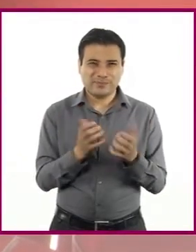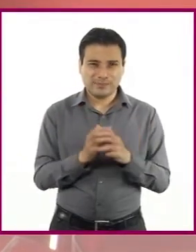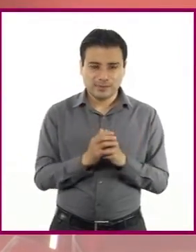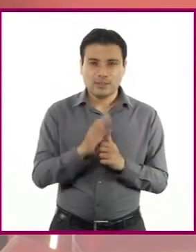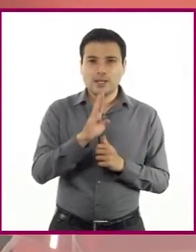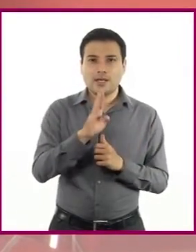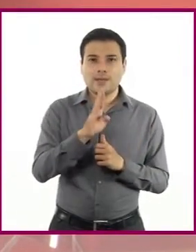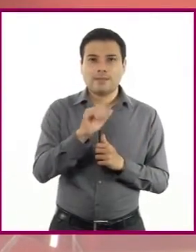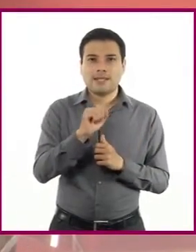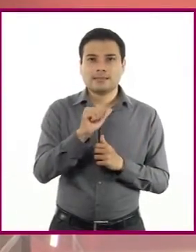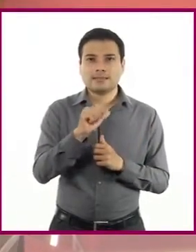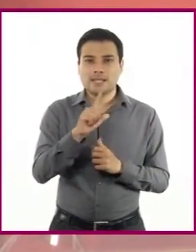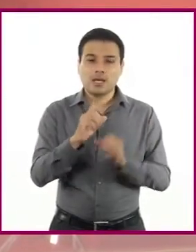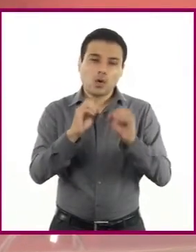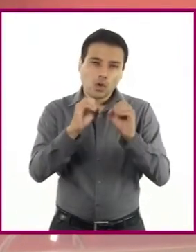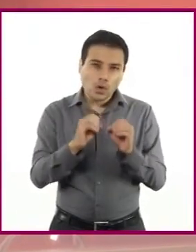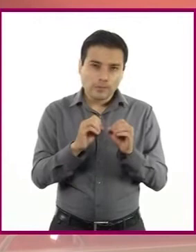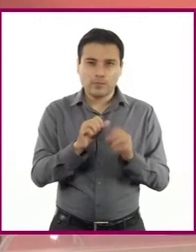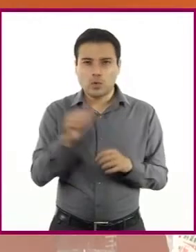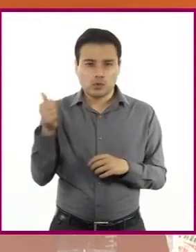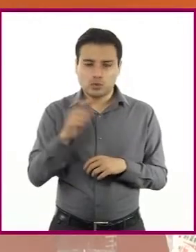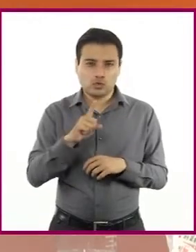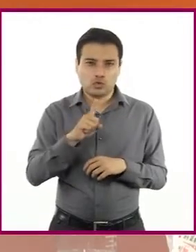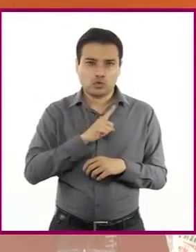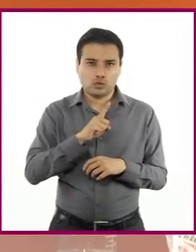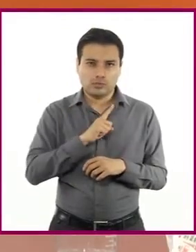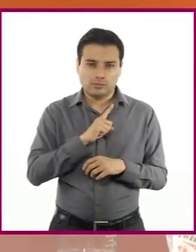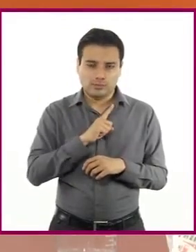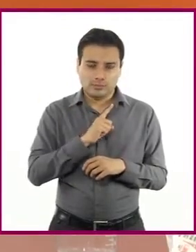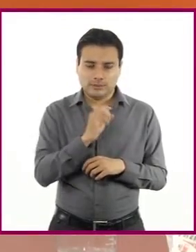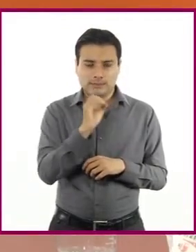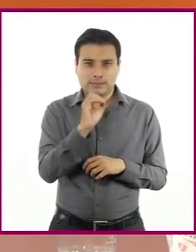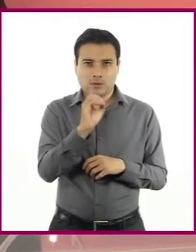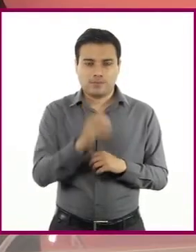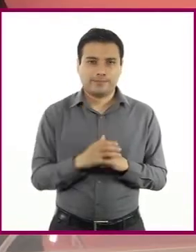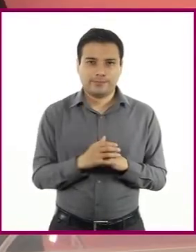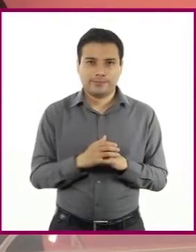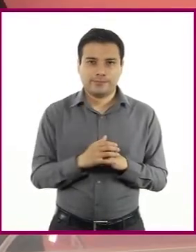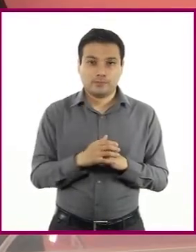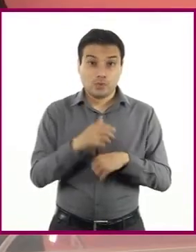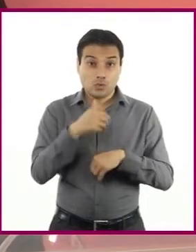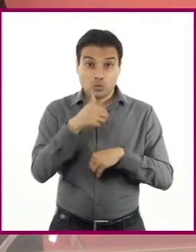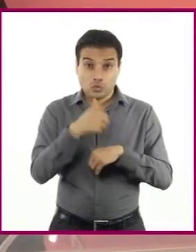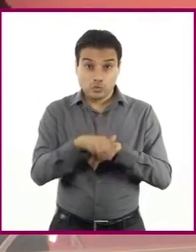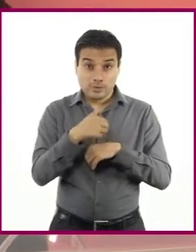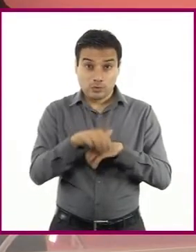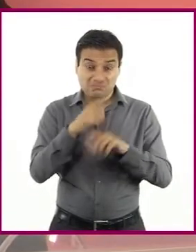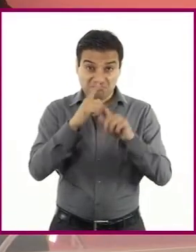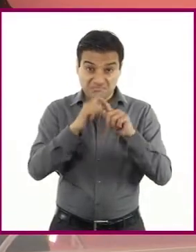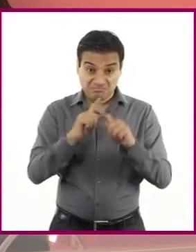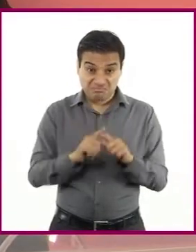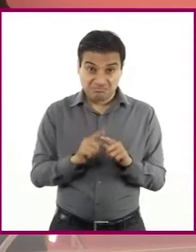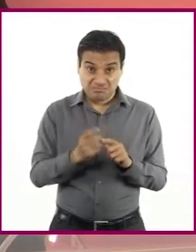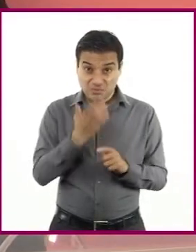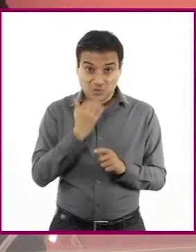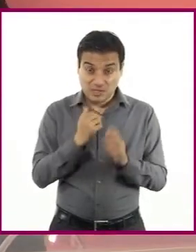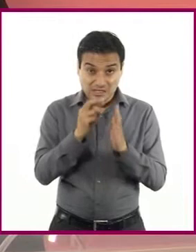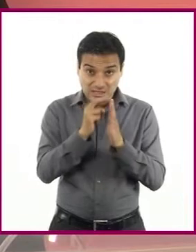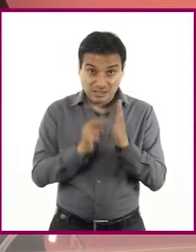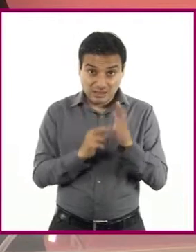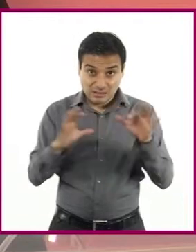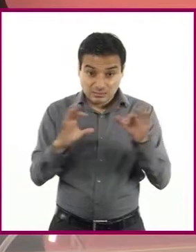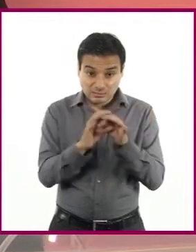si combinarse con otros es 0. Para los elementos no especificados en las reglas, se calcula la